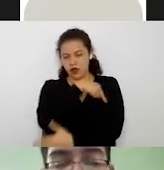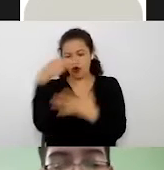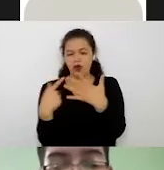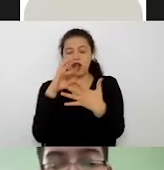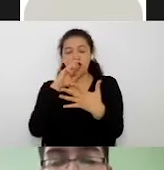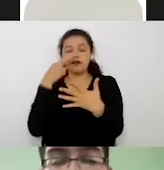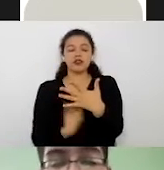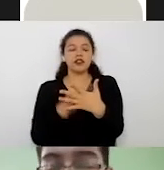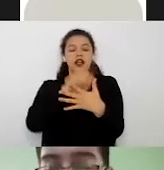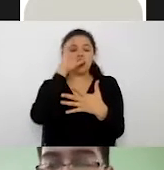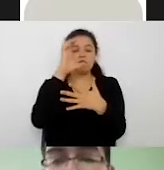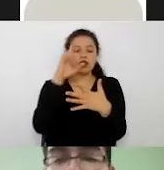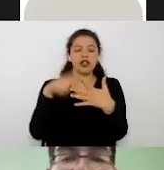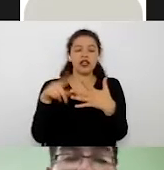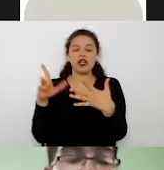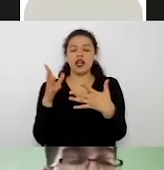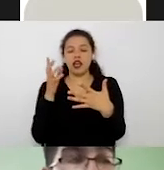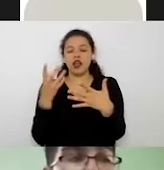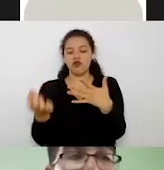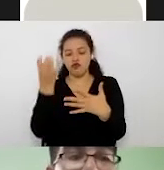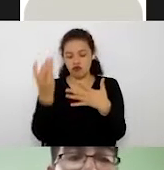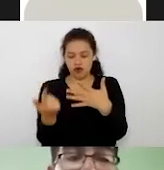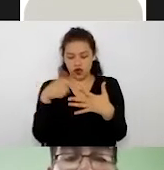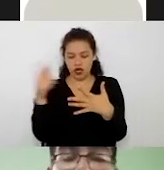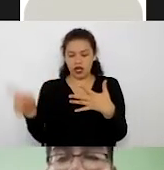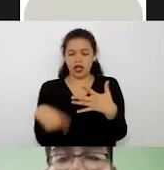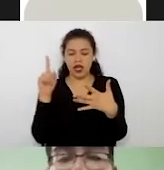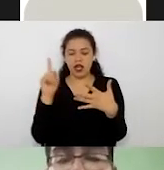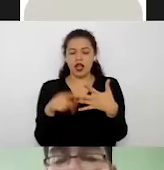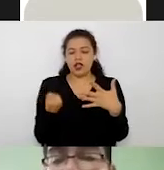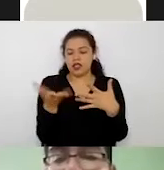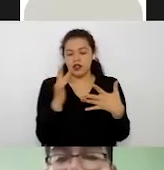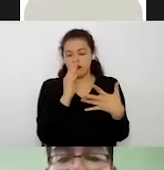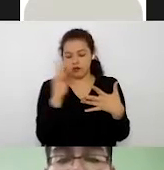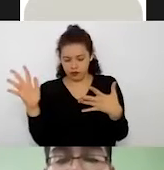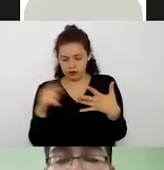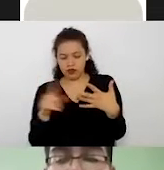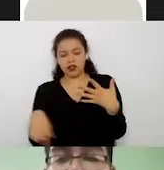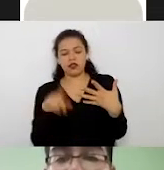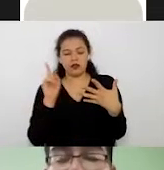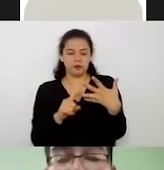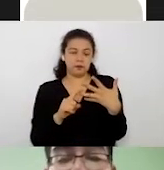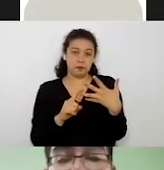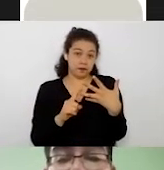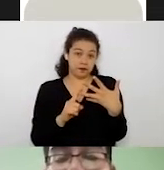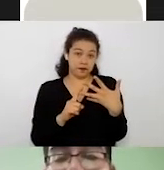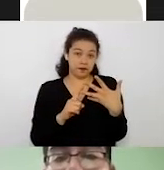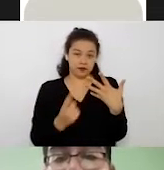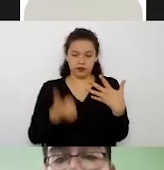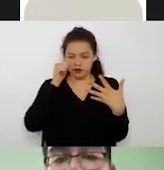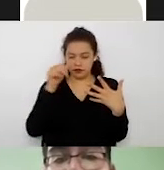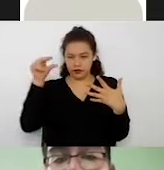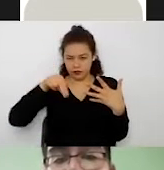de comunicación, prevención y combate de incendios, evacuación y repliegue, primeros